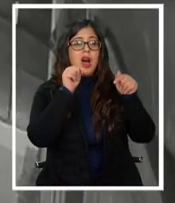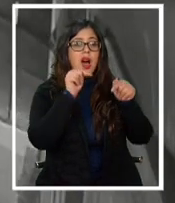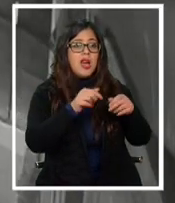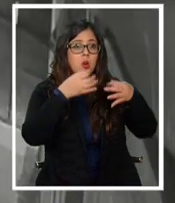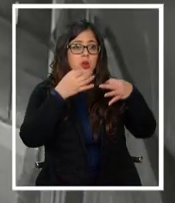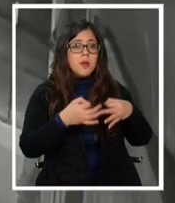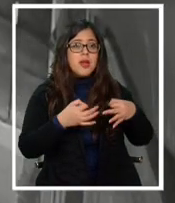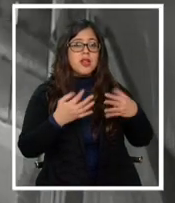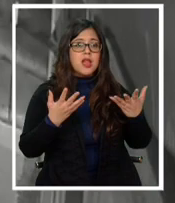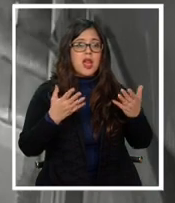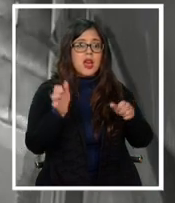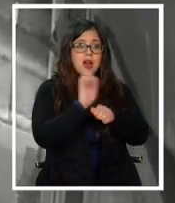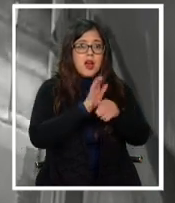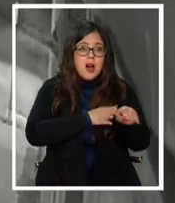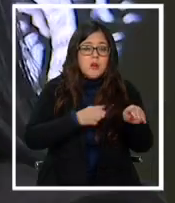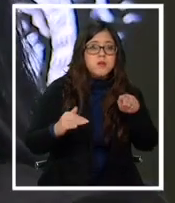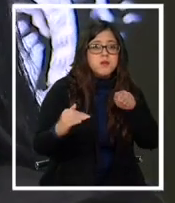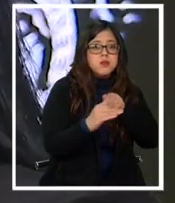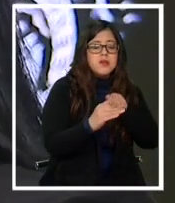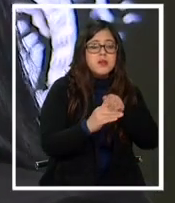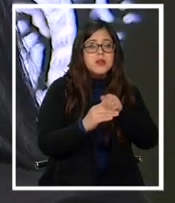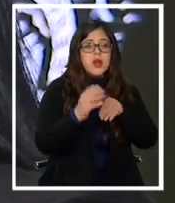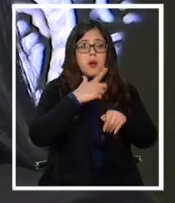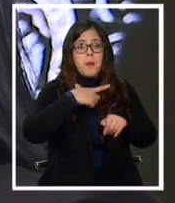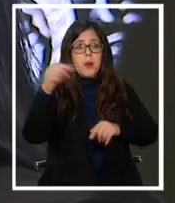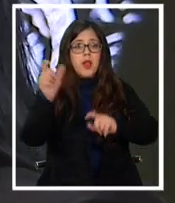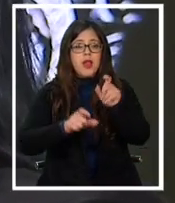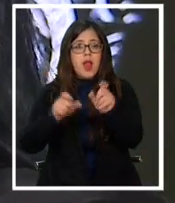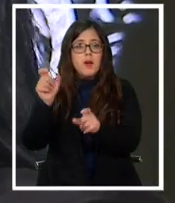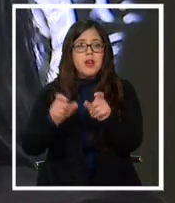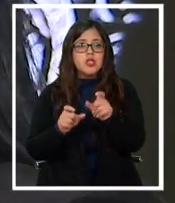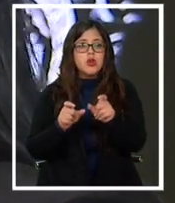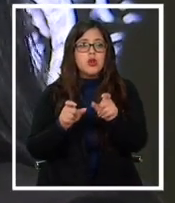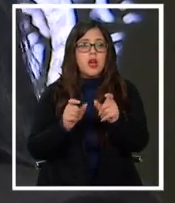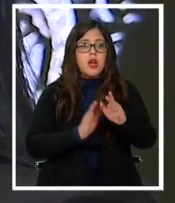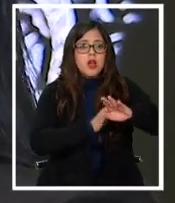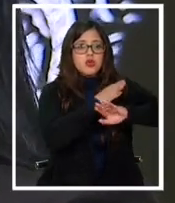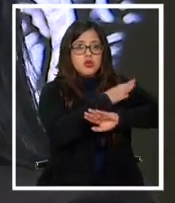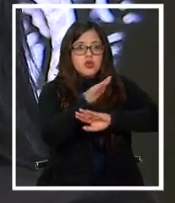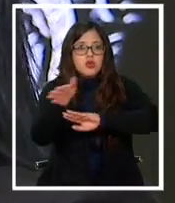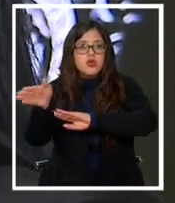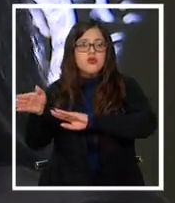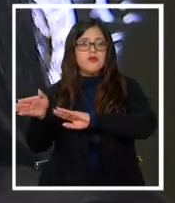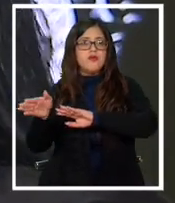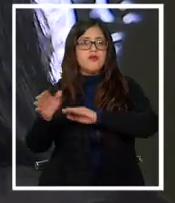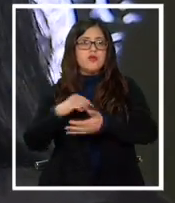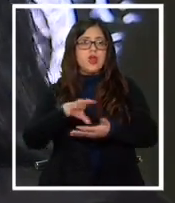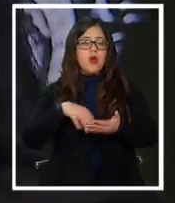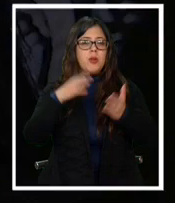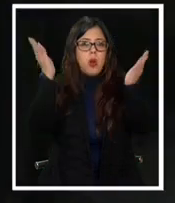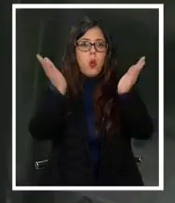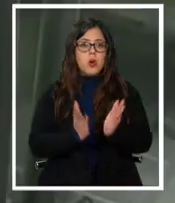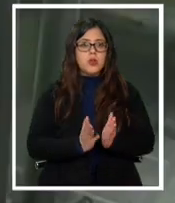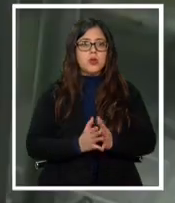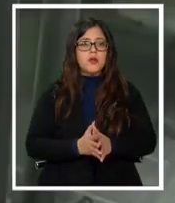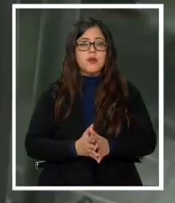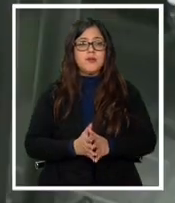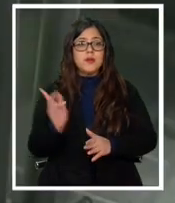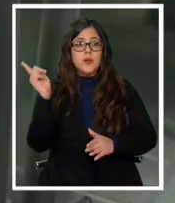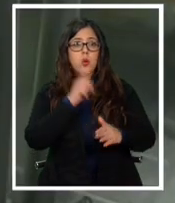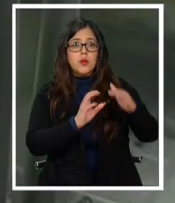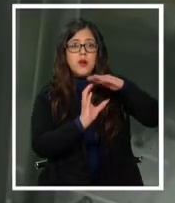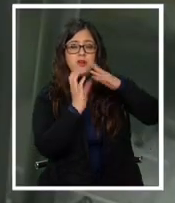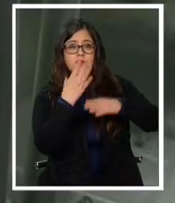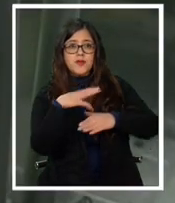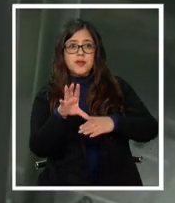el pertonazo y posteriormente la huida de los sujetos por distintas arterias de la comuna de West Urabá. El último registro